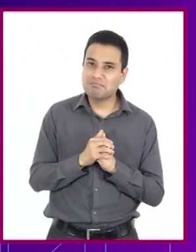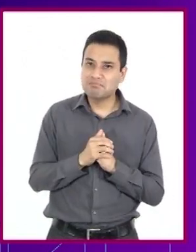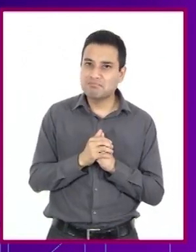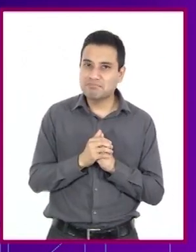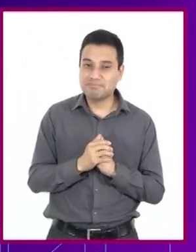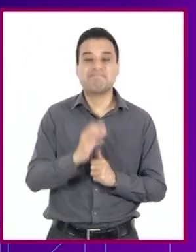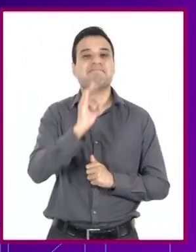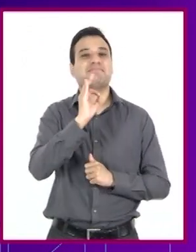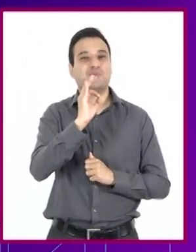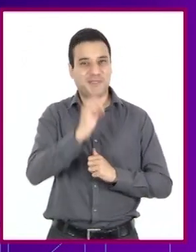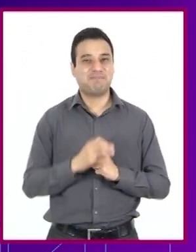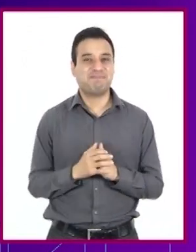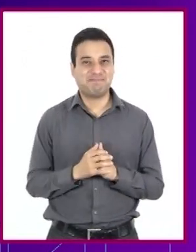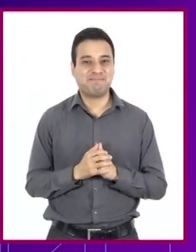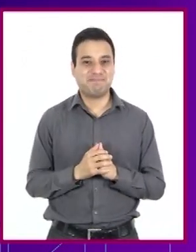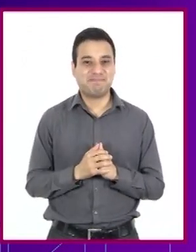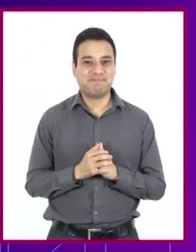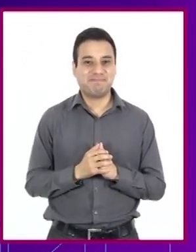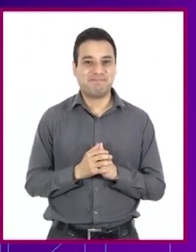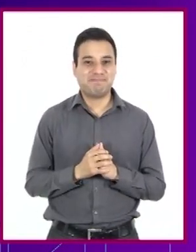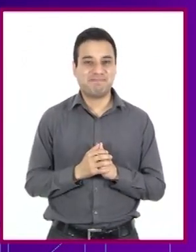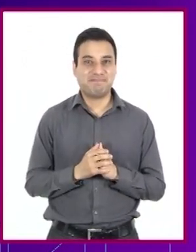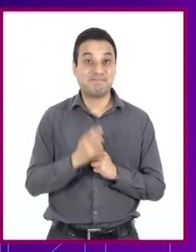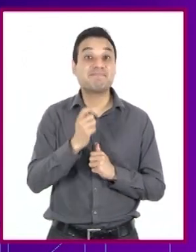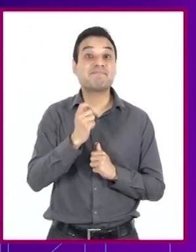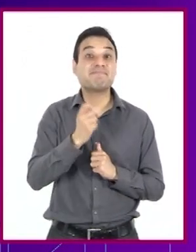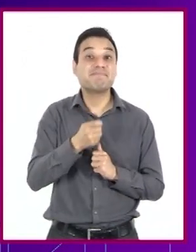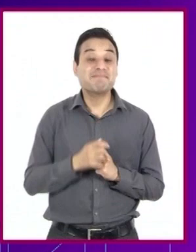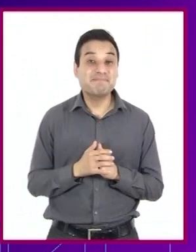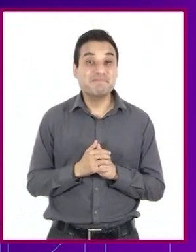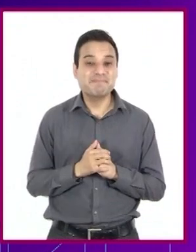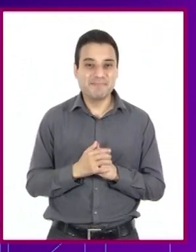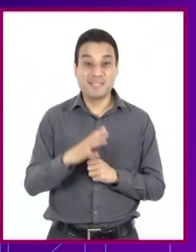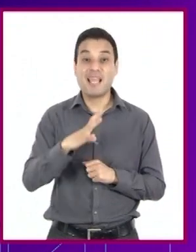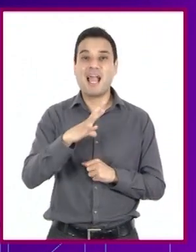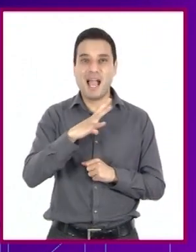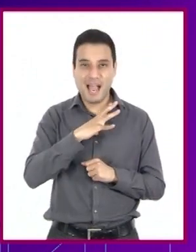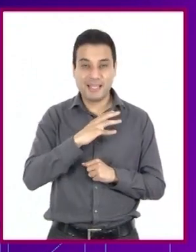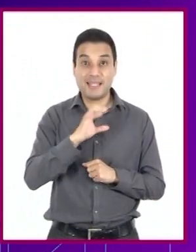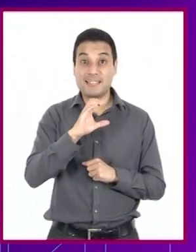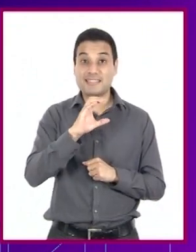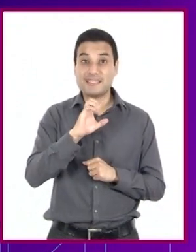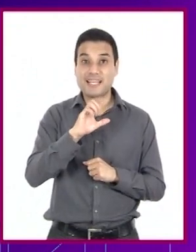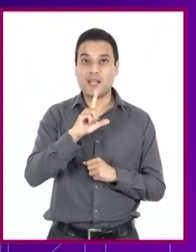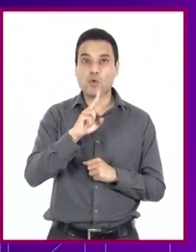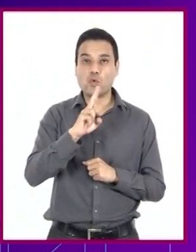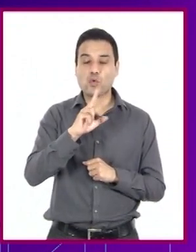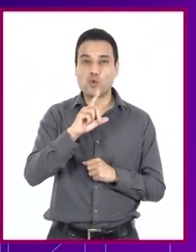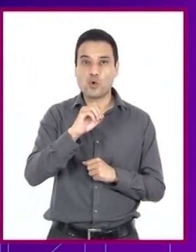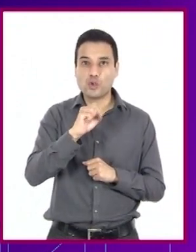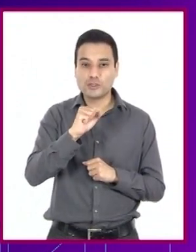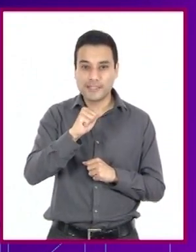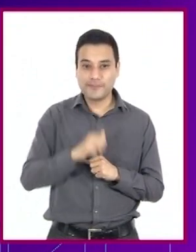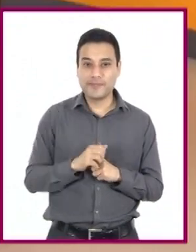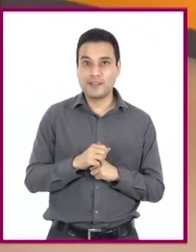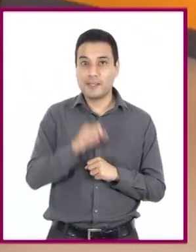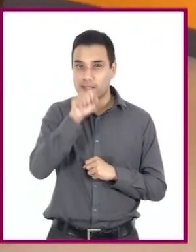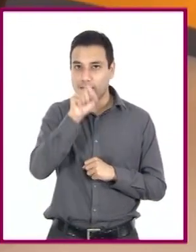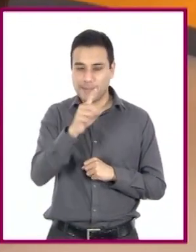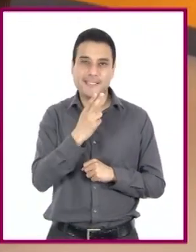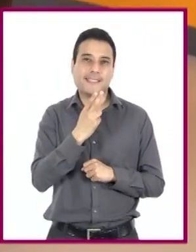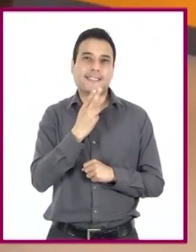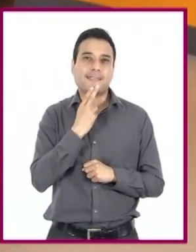¡Excelente! Esta información dice que está compuesta por celulosa y forma la madera.